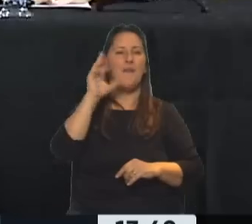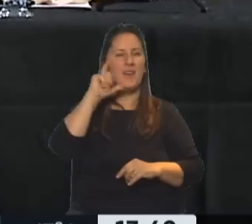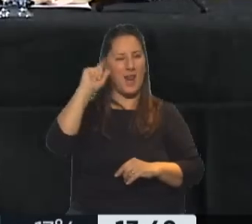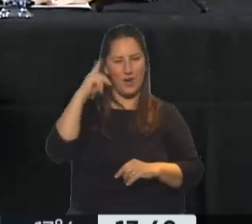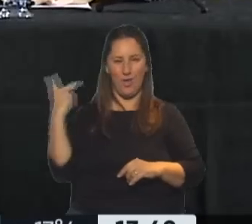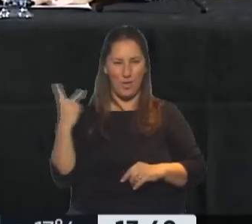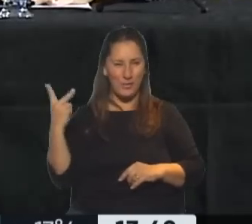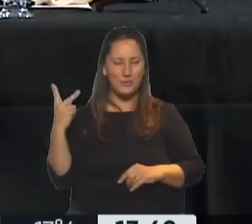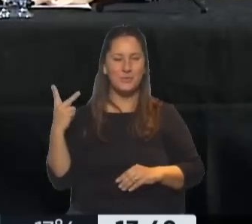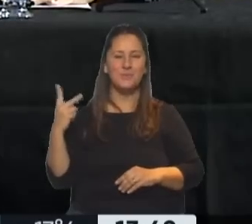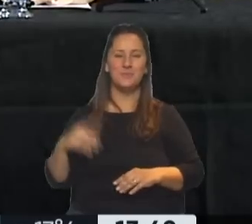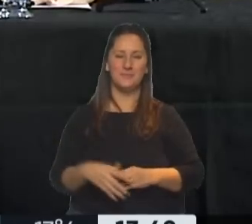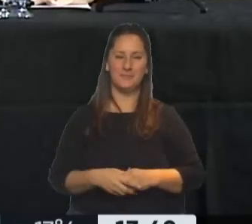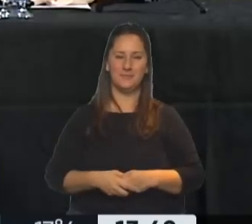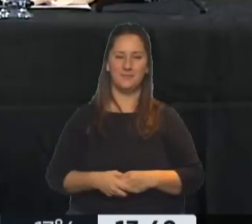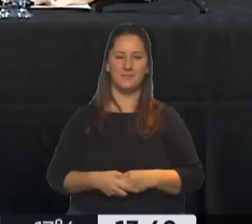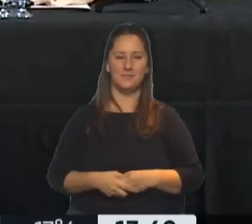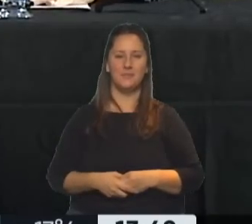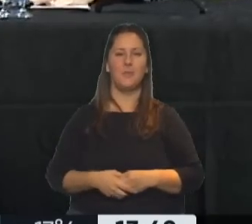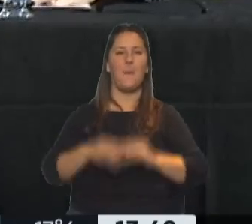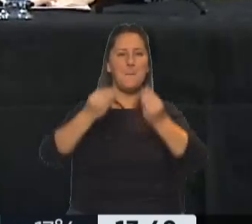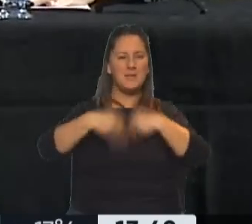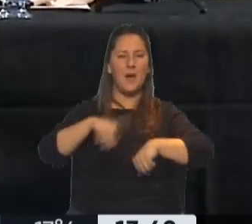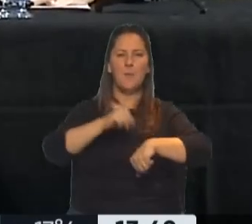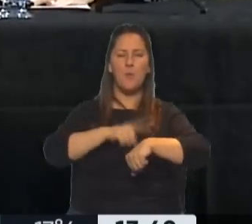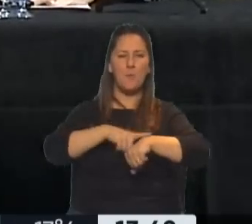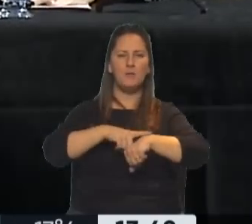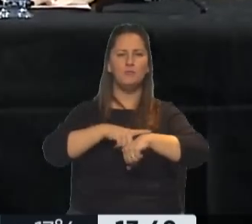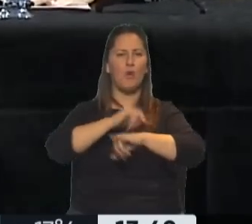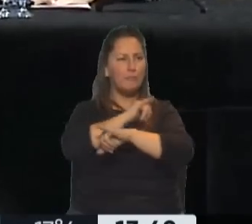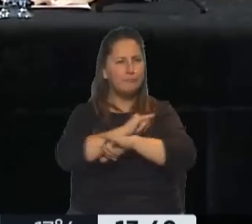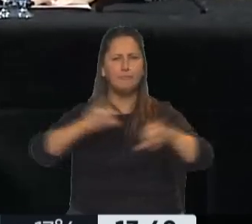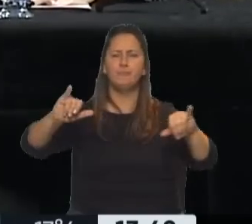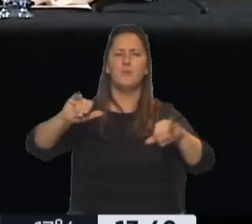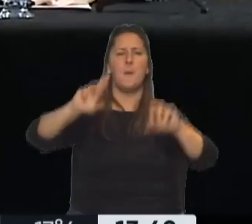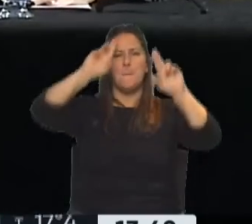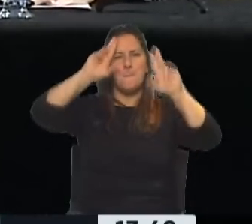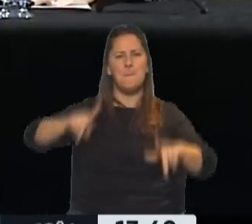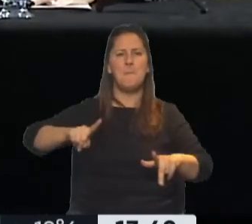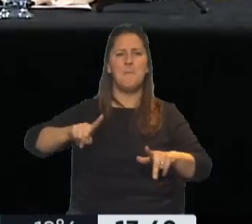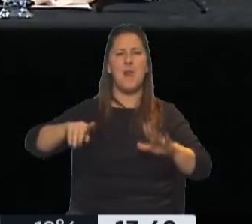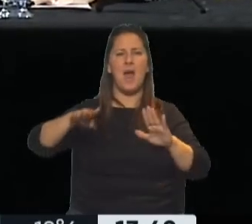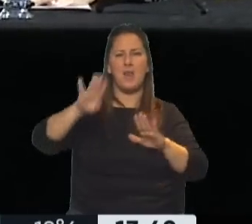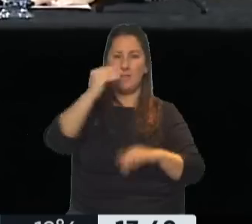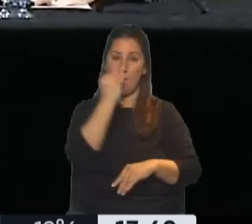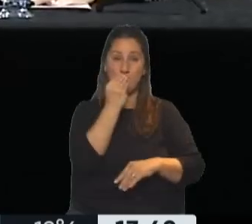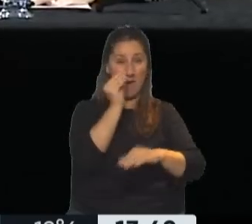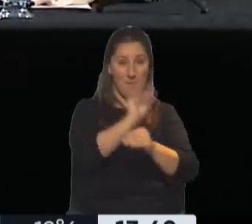hoy que cuando lanzamos el plan